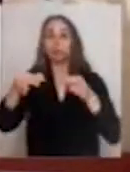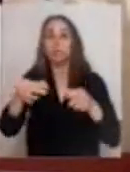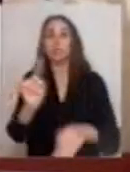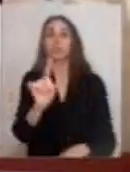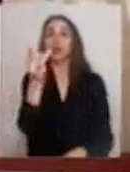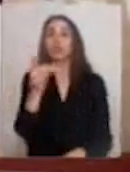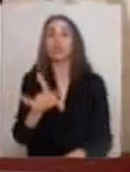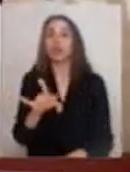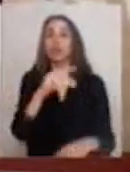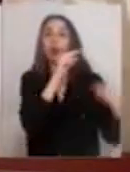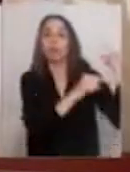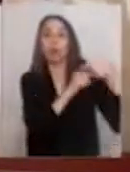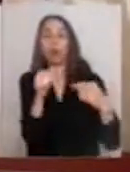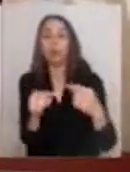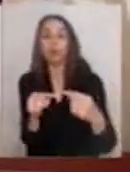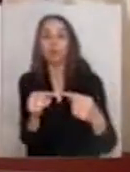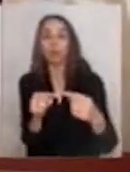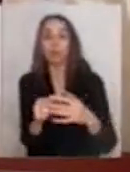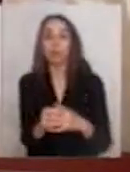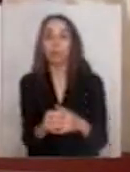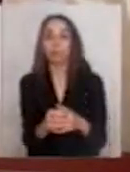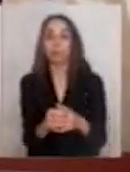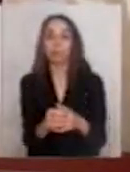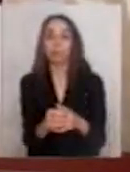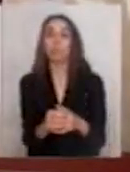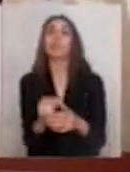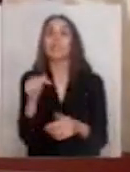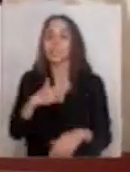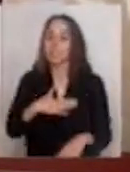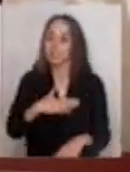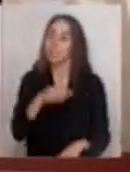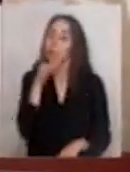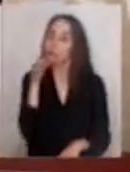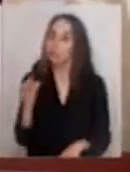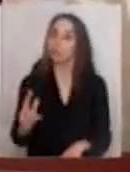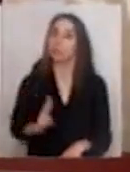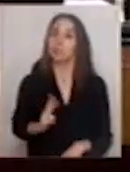historia. Esto es lo que yo quería decir, señor presidente.